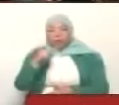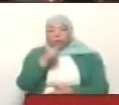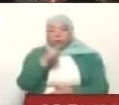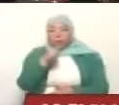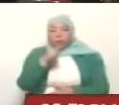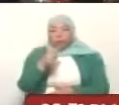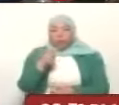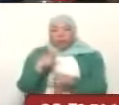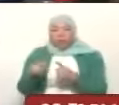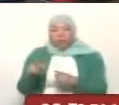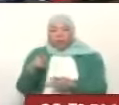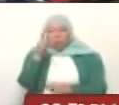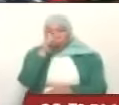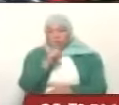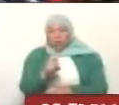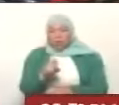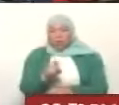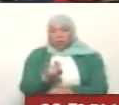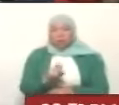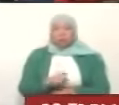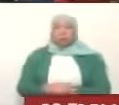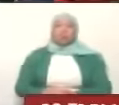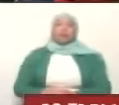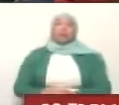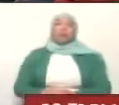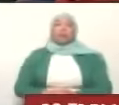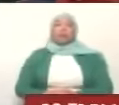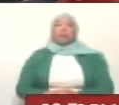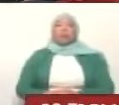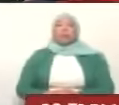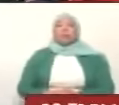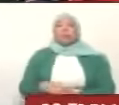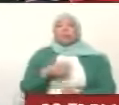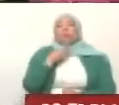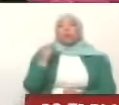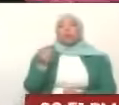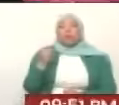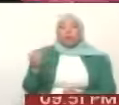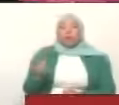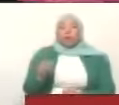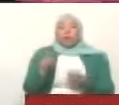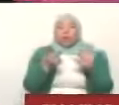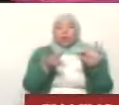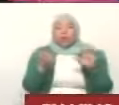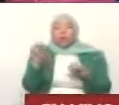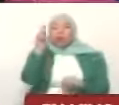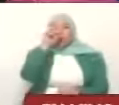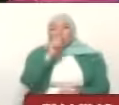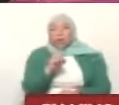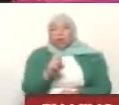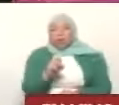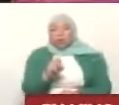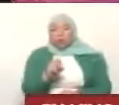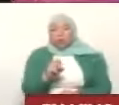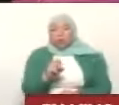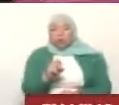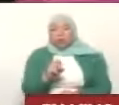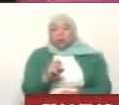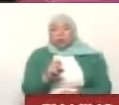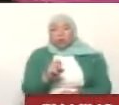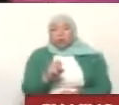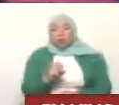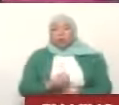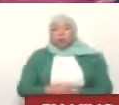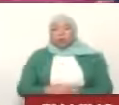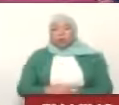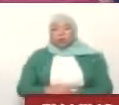gente de distintas edades. Un muchacho, un señor como de 70 años, cantó salsa. Así es. Le había dado un